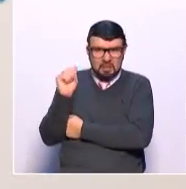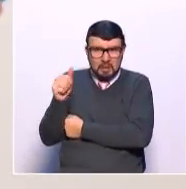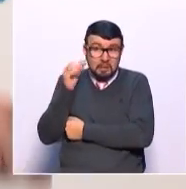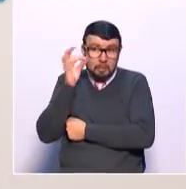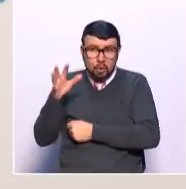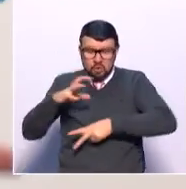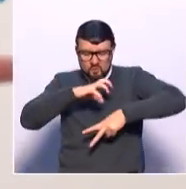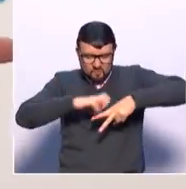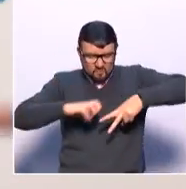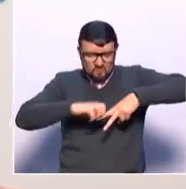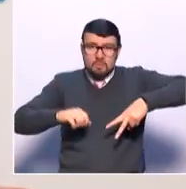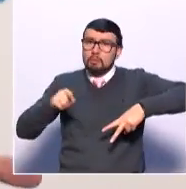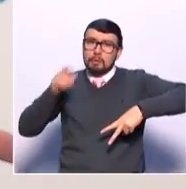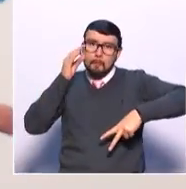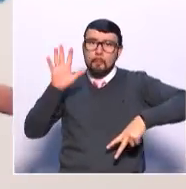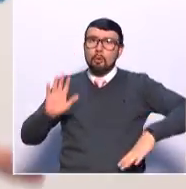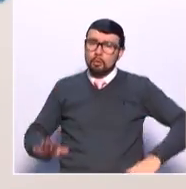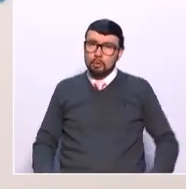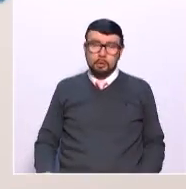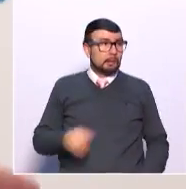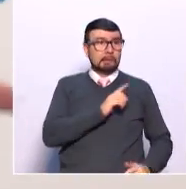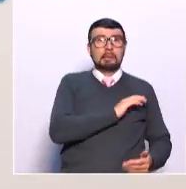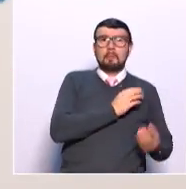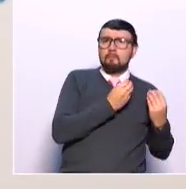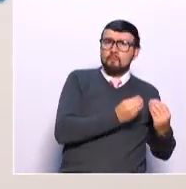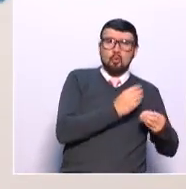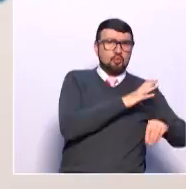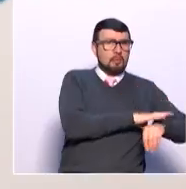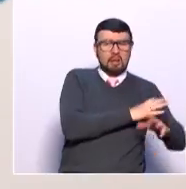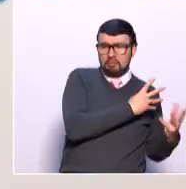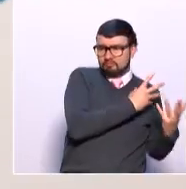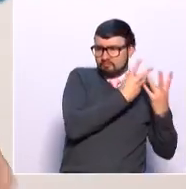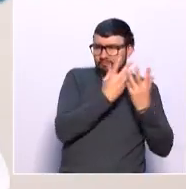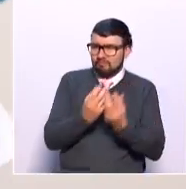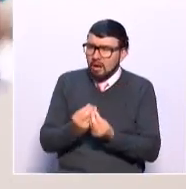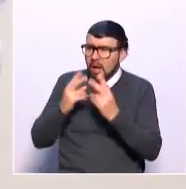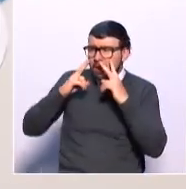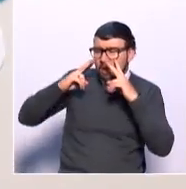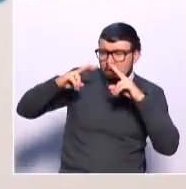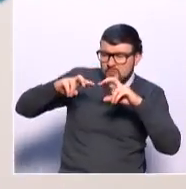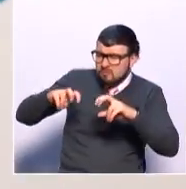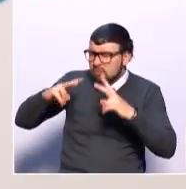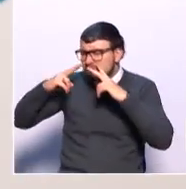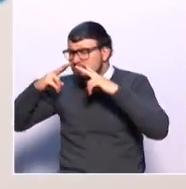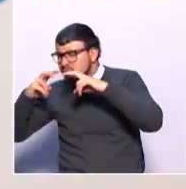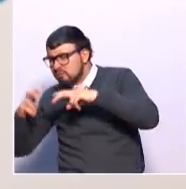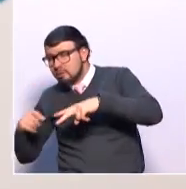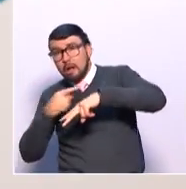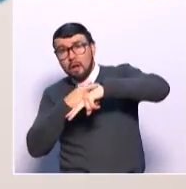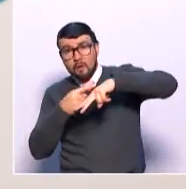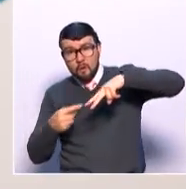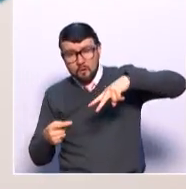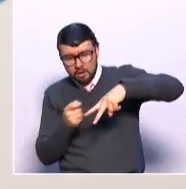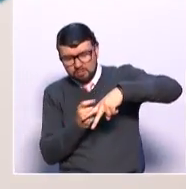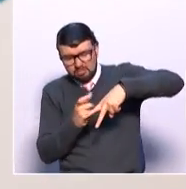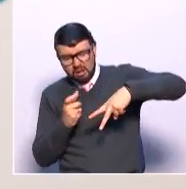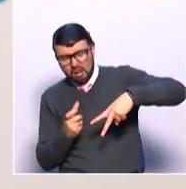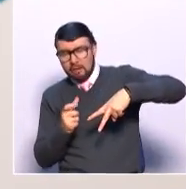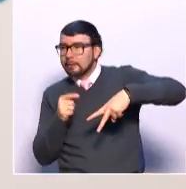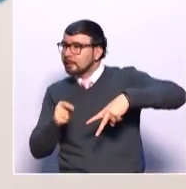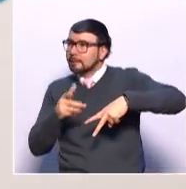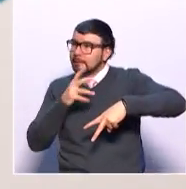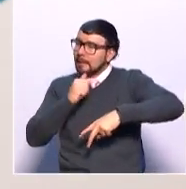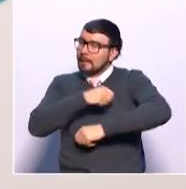es que la vio el fuego loco el vascular el internista el yerbatero el todo el mundo lo día mira no es aliviado